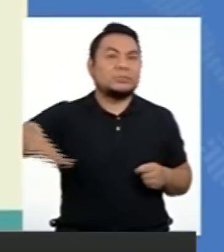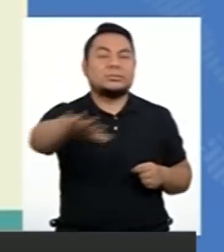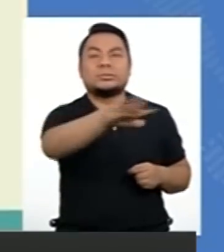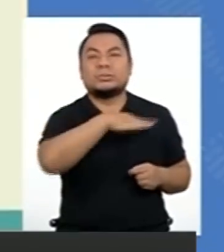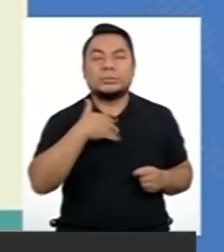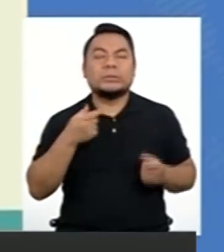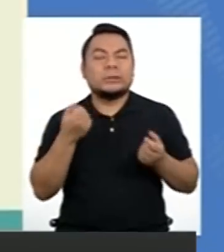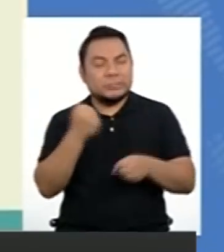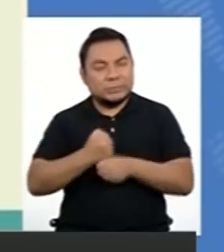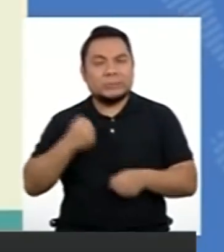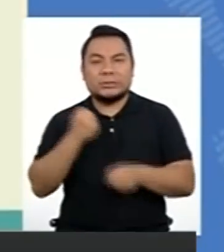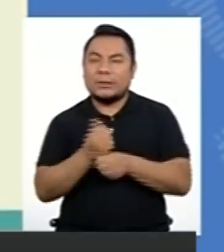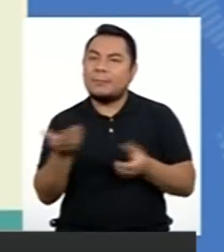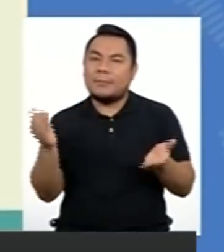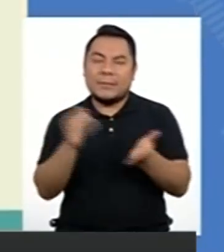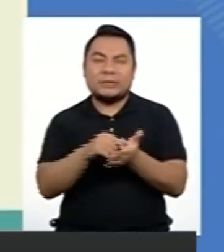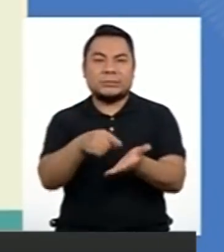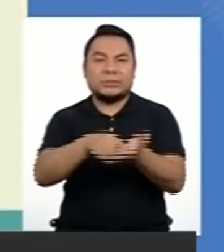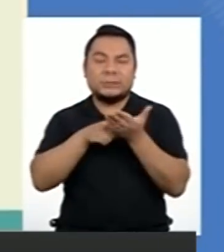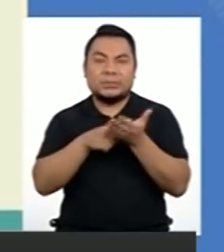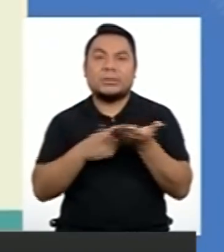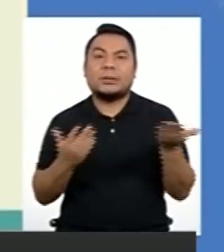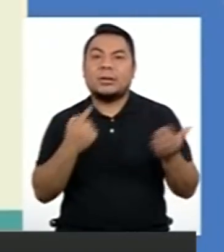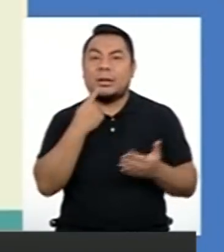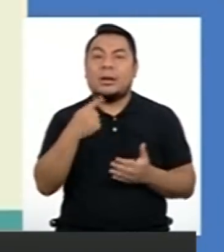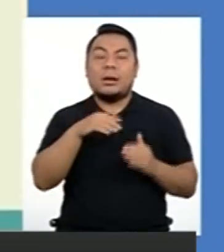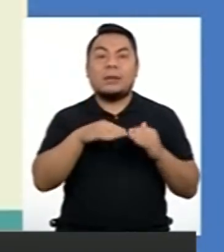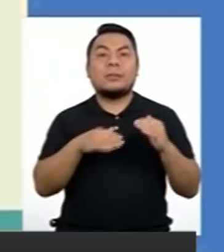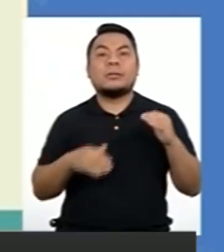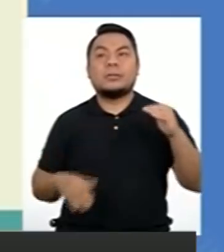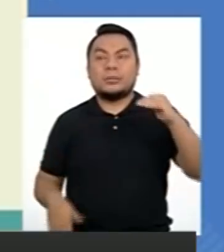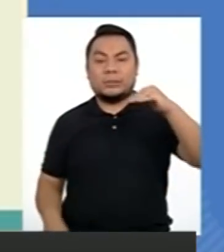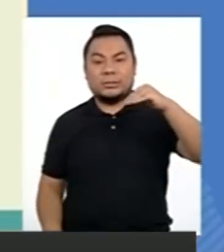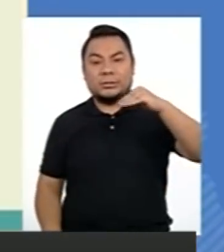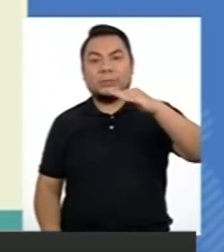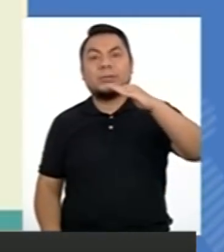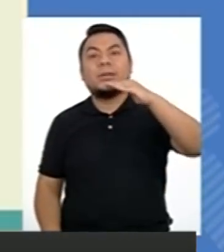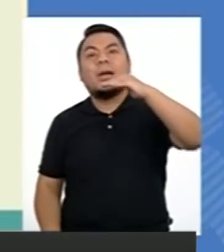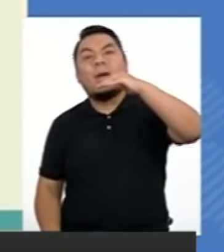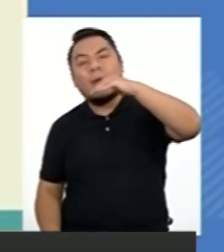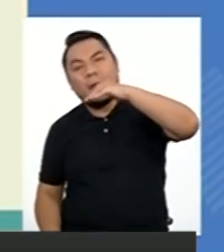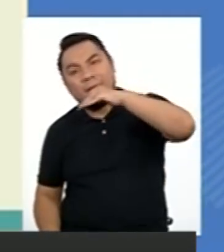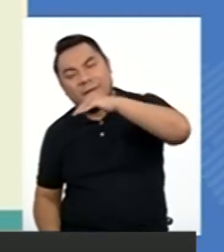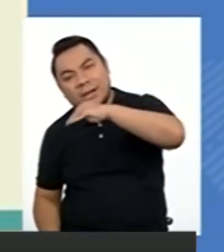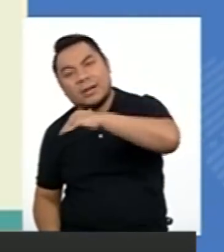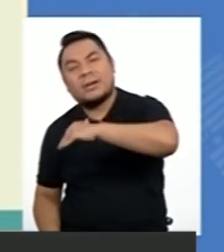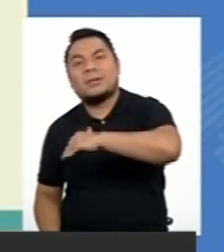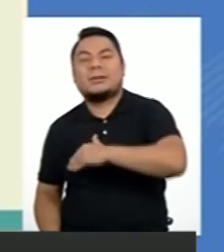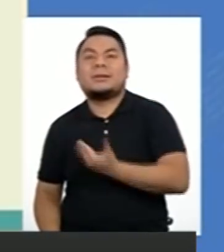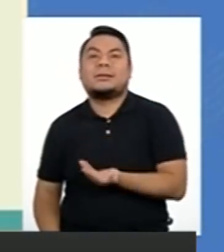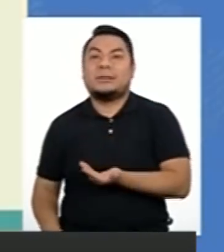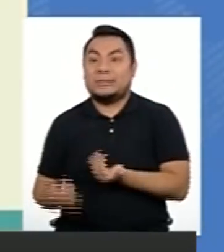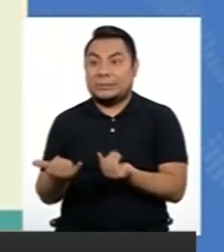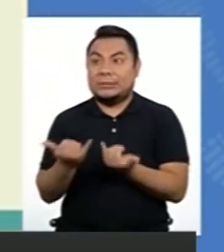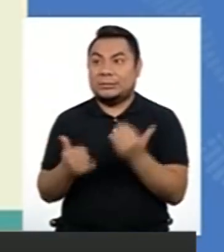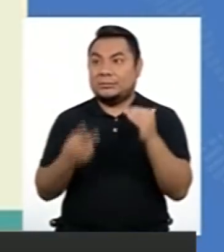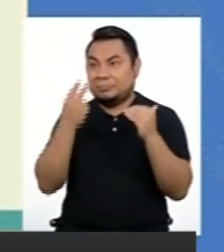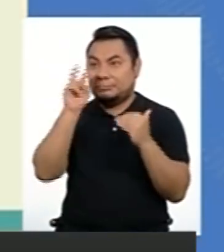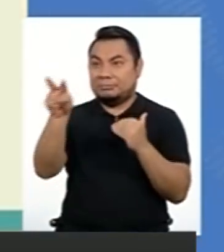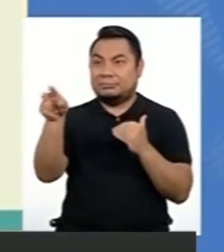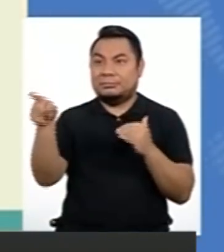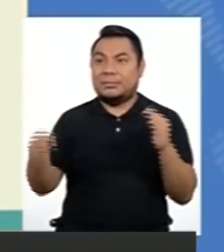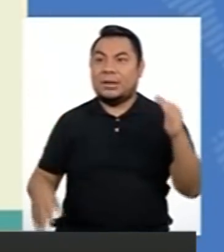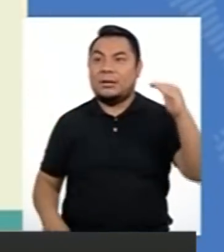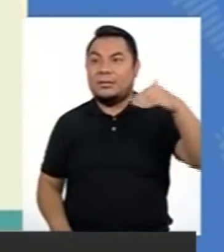de todos comenzó a tender la curva hacia abajo, hasta el nivel que más o menos nos encontramos.